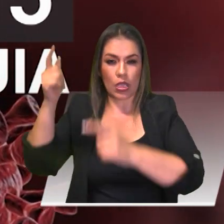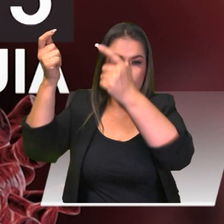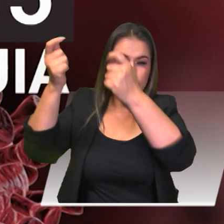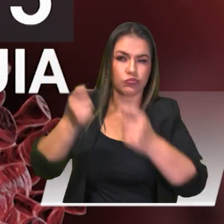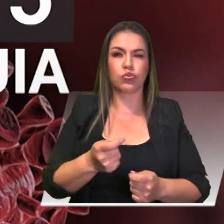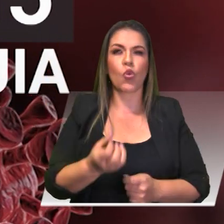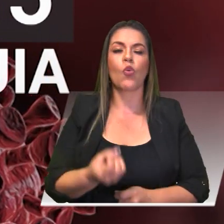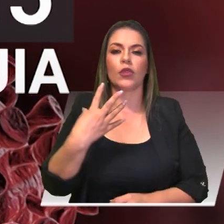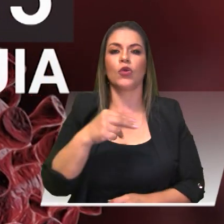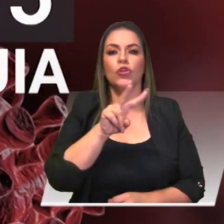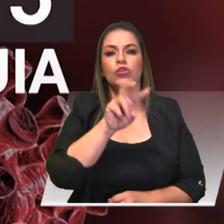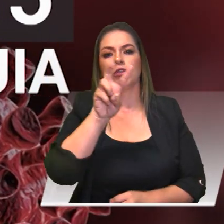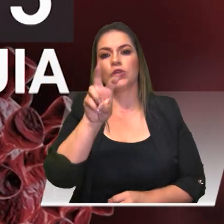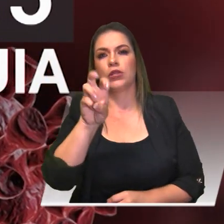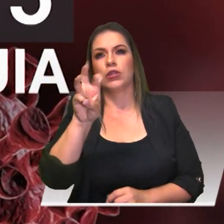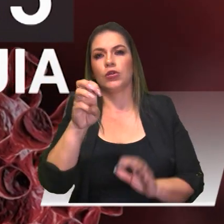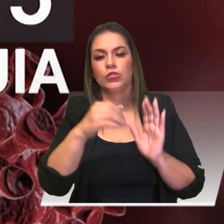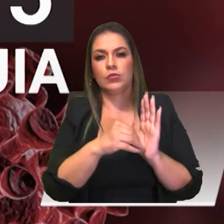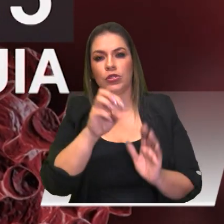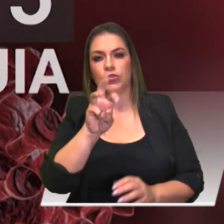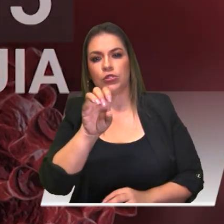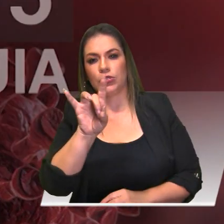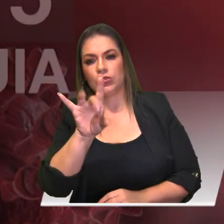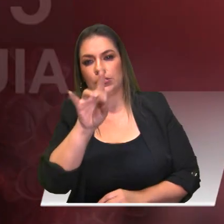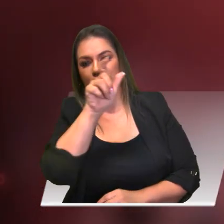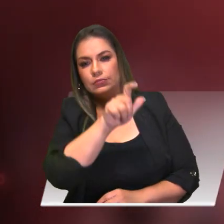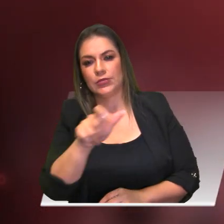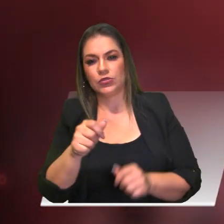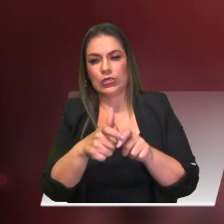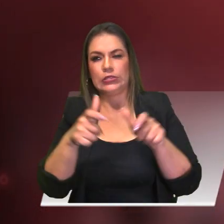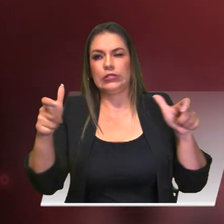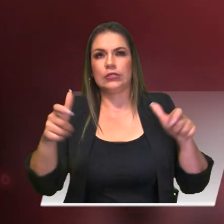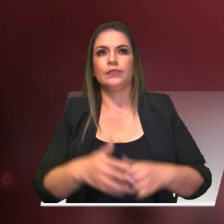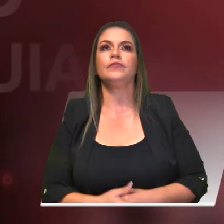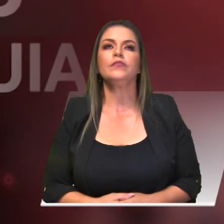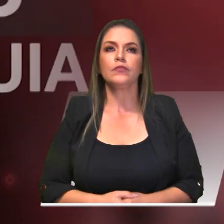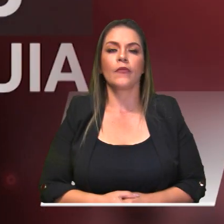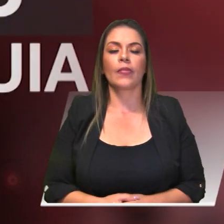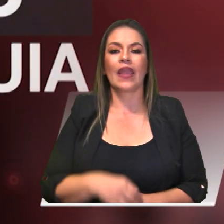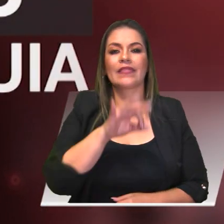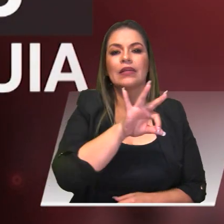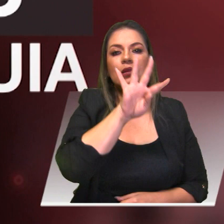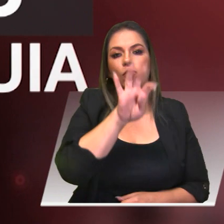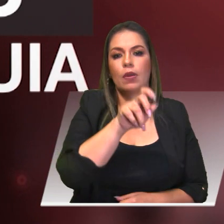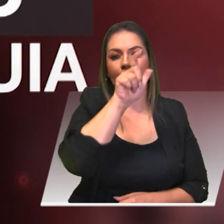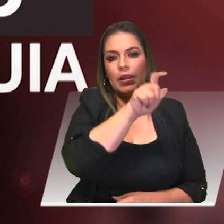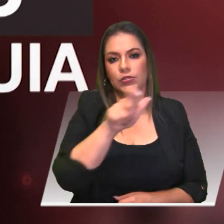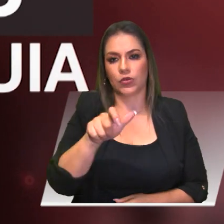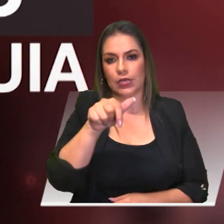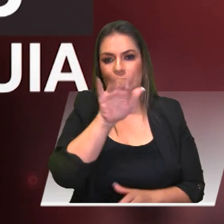278.815 casos positivos durante la pandemia. En las últimas 24 horas murieron 39